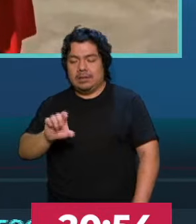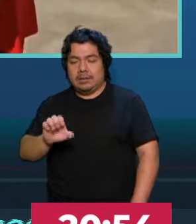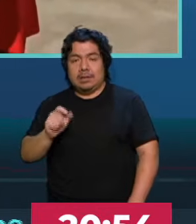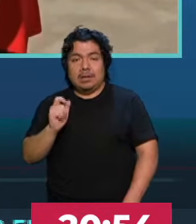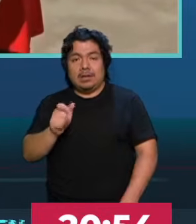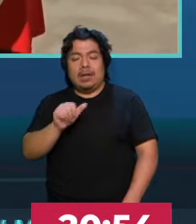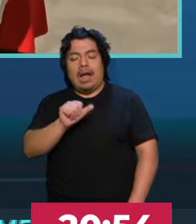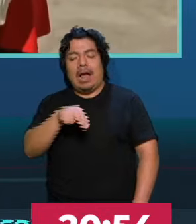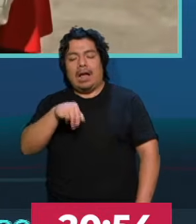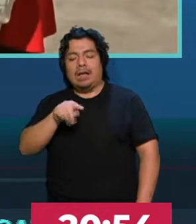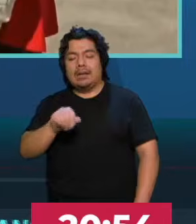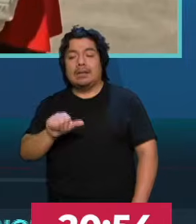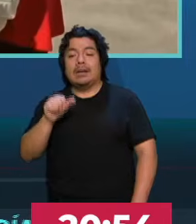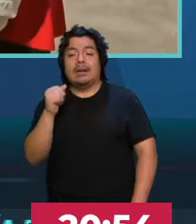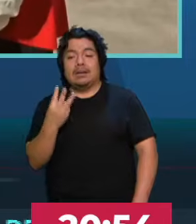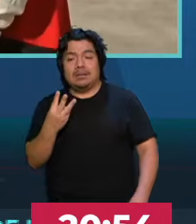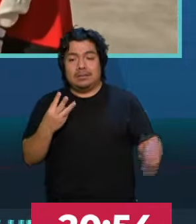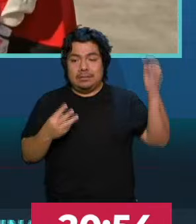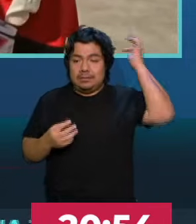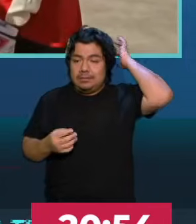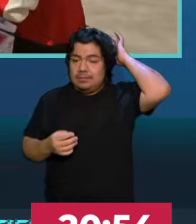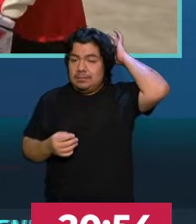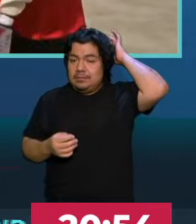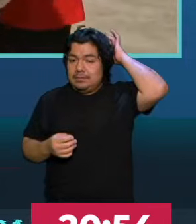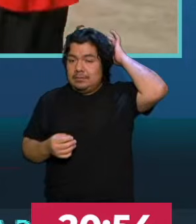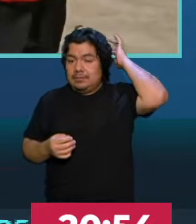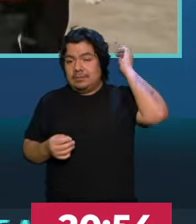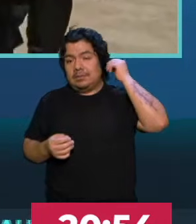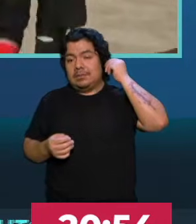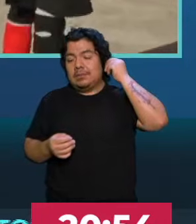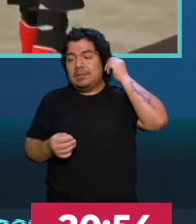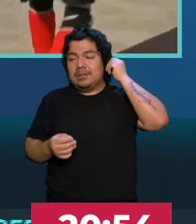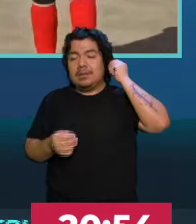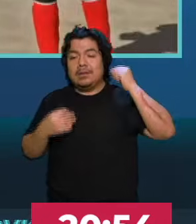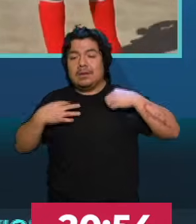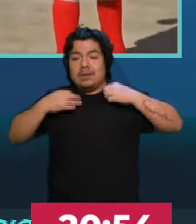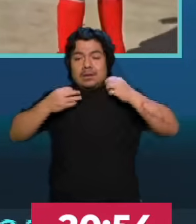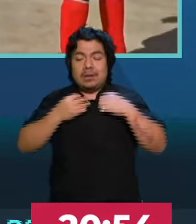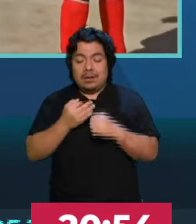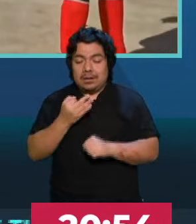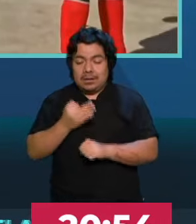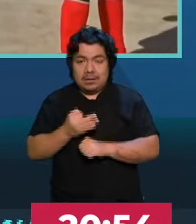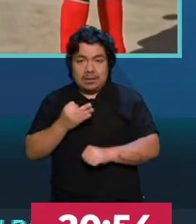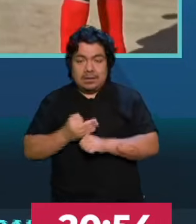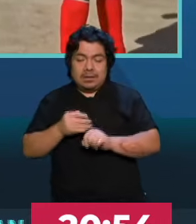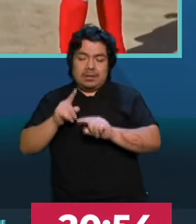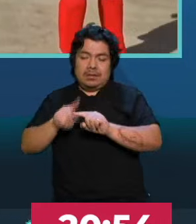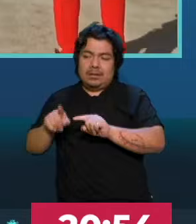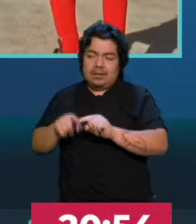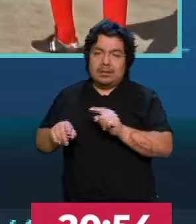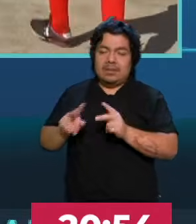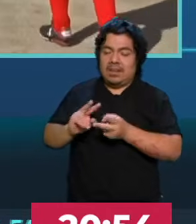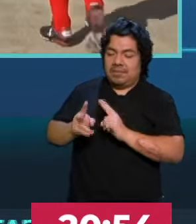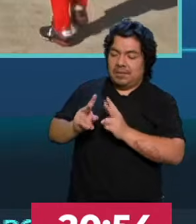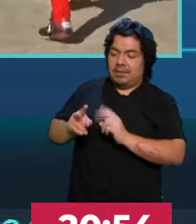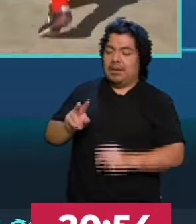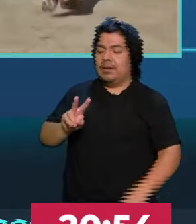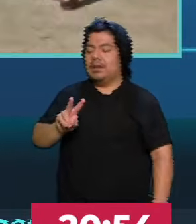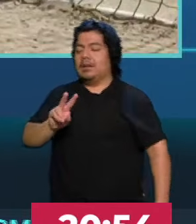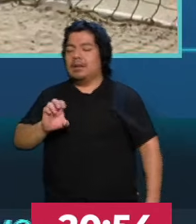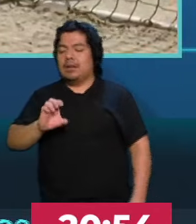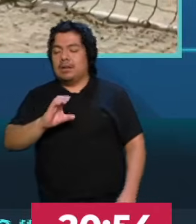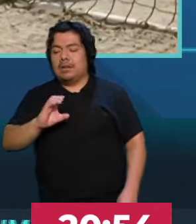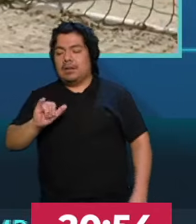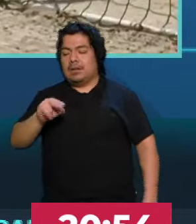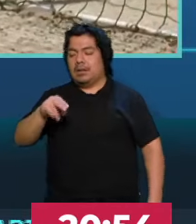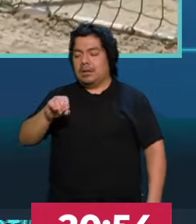3, pero terminó convirtiéndose o teniendo su adaptación con lo que hoy día es Vecinos, que Vecinos ya lleva años siendo